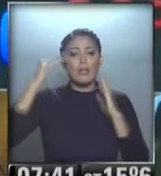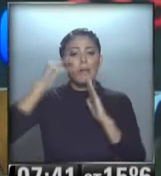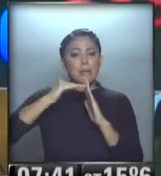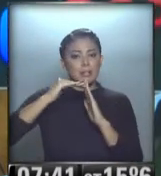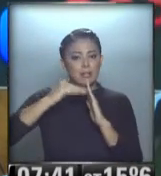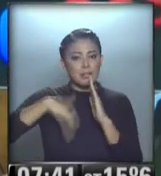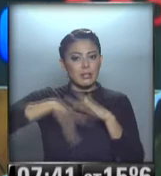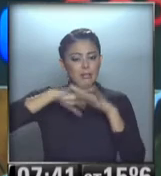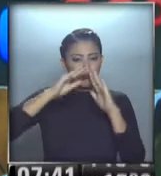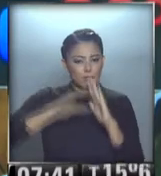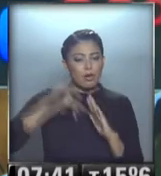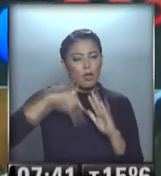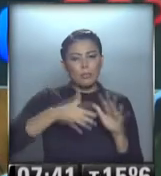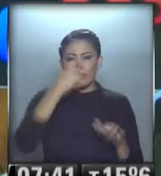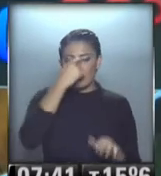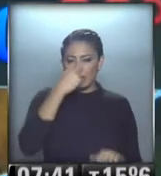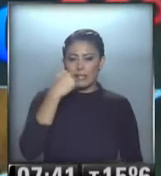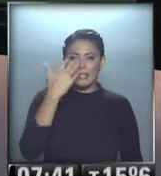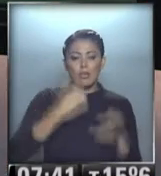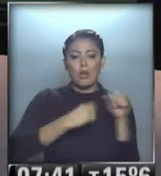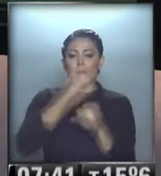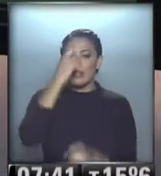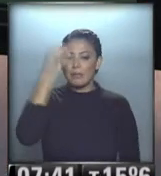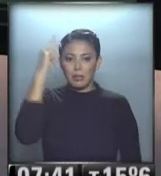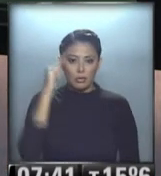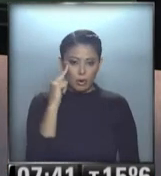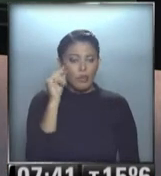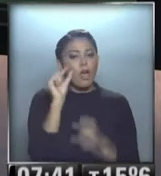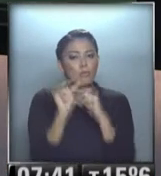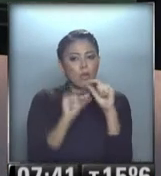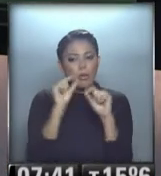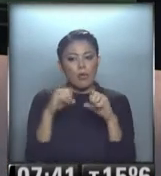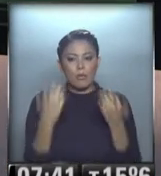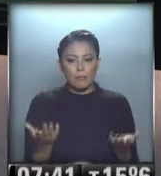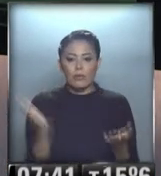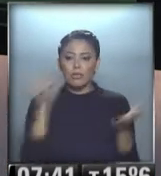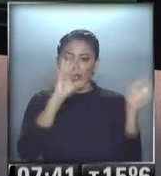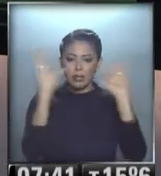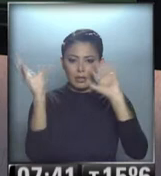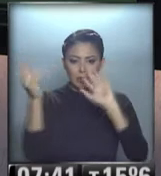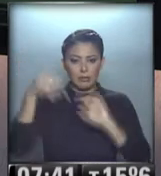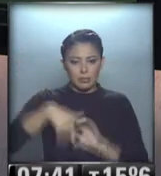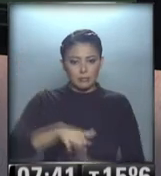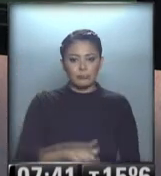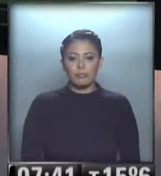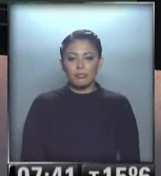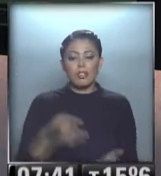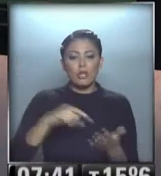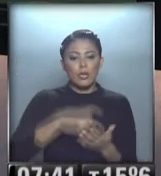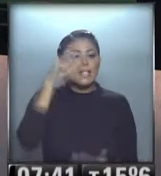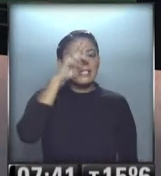a hoy están entre los 25 y los 29 grados, y de a poquito va a ir mejorando el tiempo en lo que queda del día. Ya Ceres, no